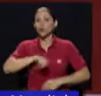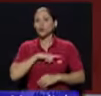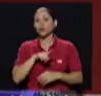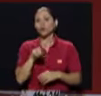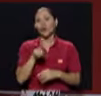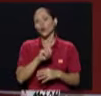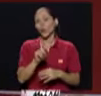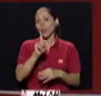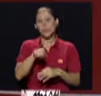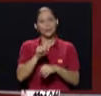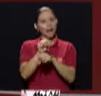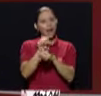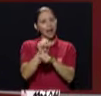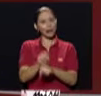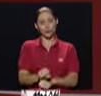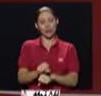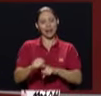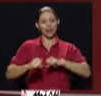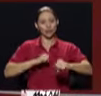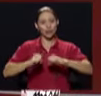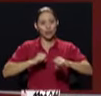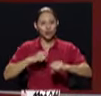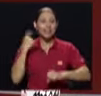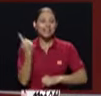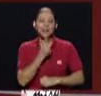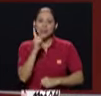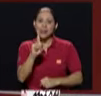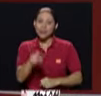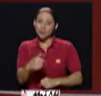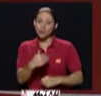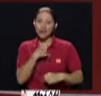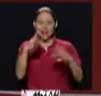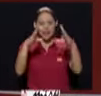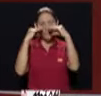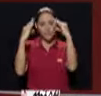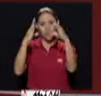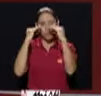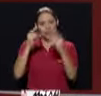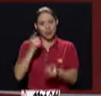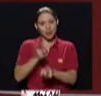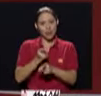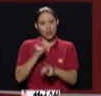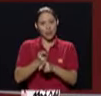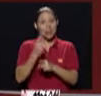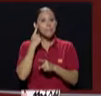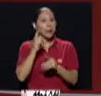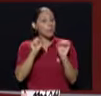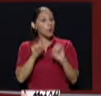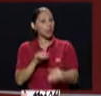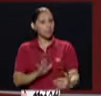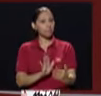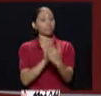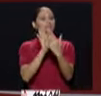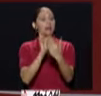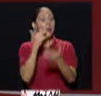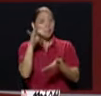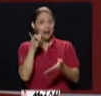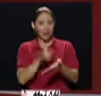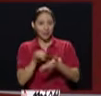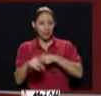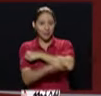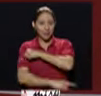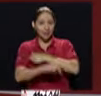que acostumbrar a los sismos. Tenemos siempre que contar con la información adecuada para enfrentarlos. Y para ello,